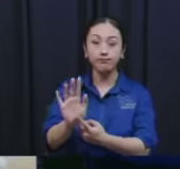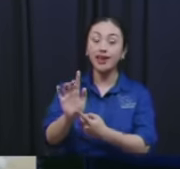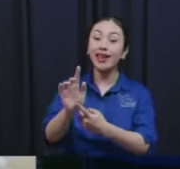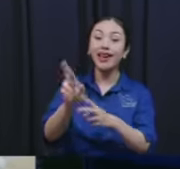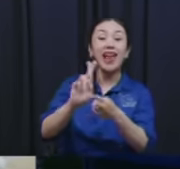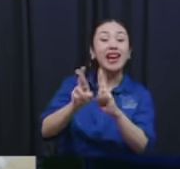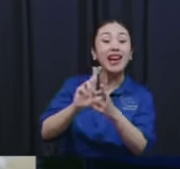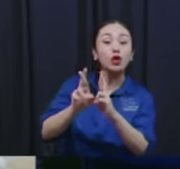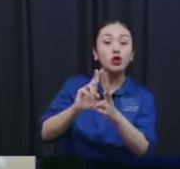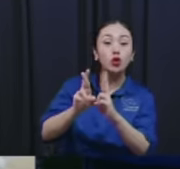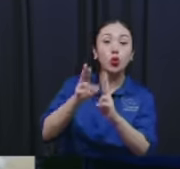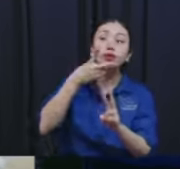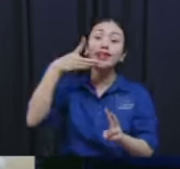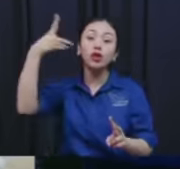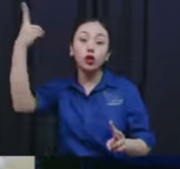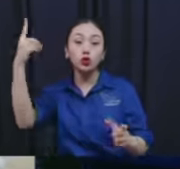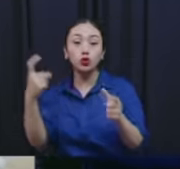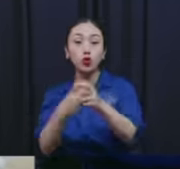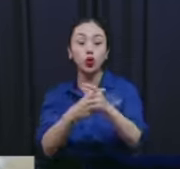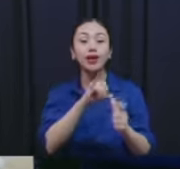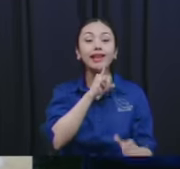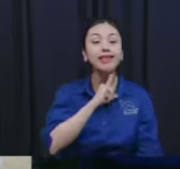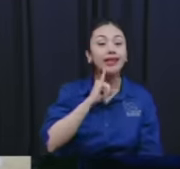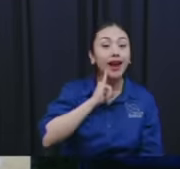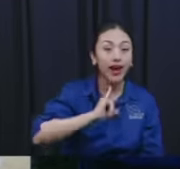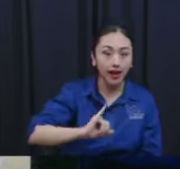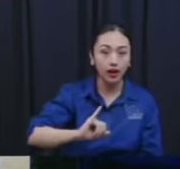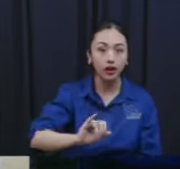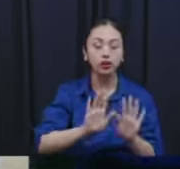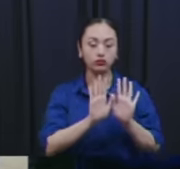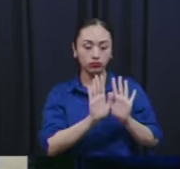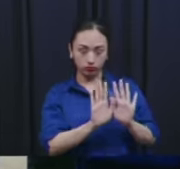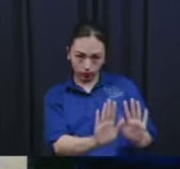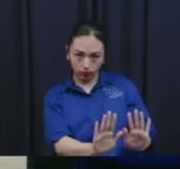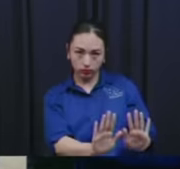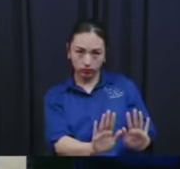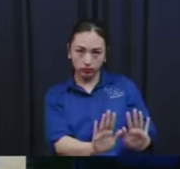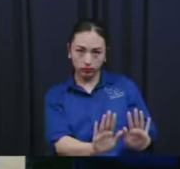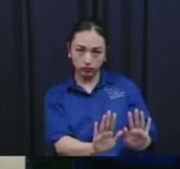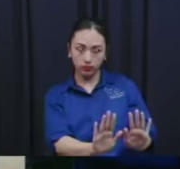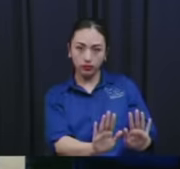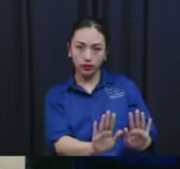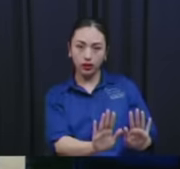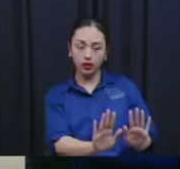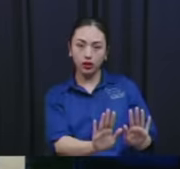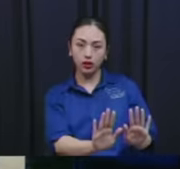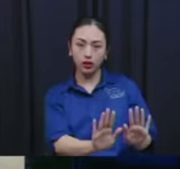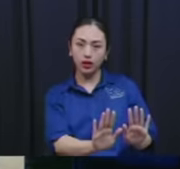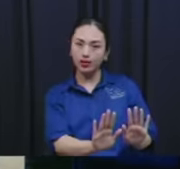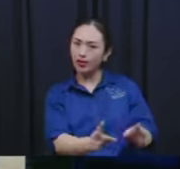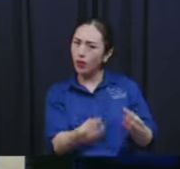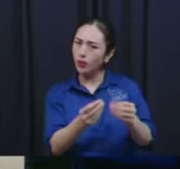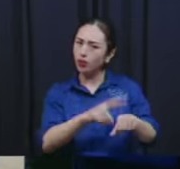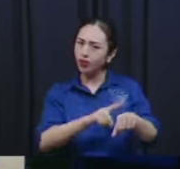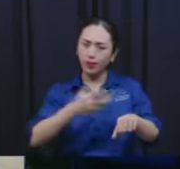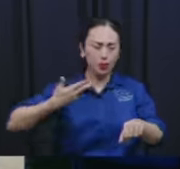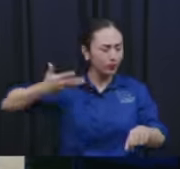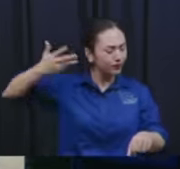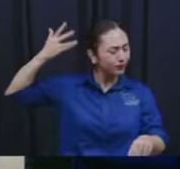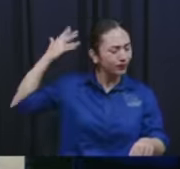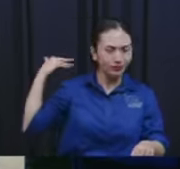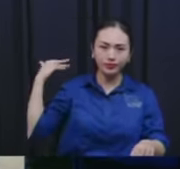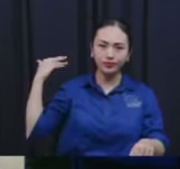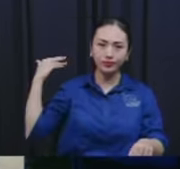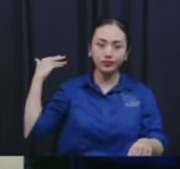Israel que lo dejó en suspenso que lo dejó suspendido que lo dejó en pausa hace muchos años hace 2000